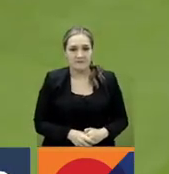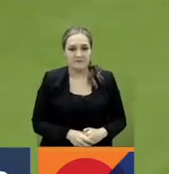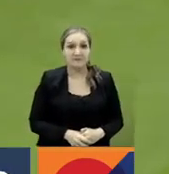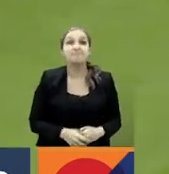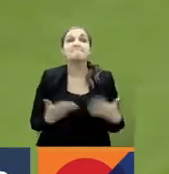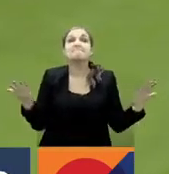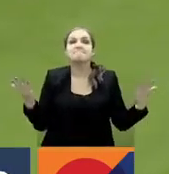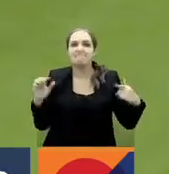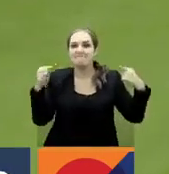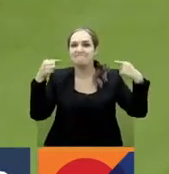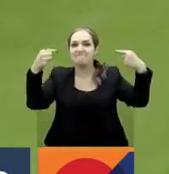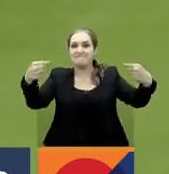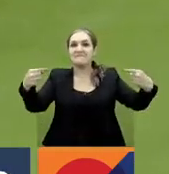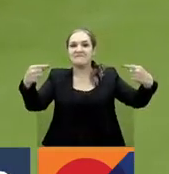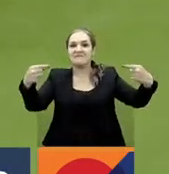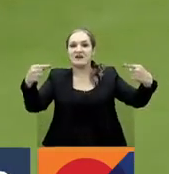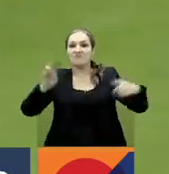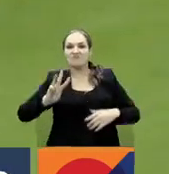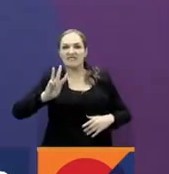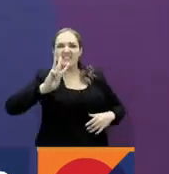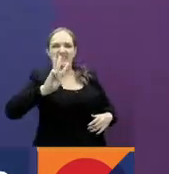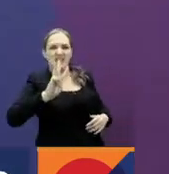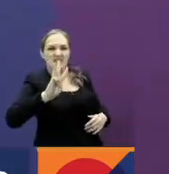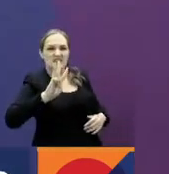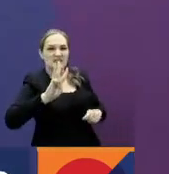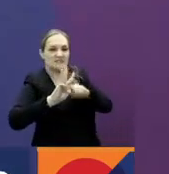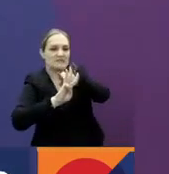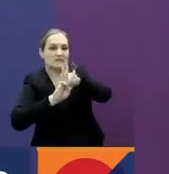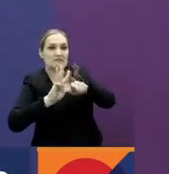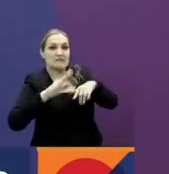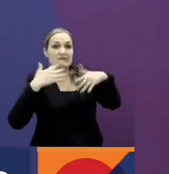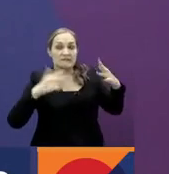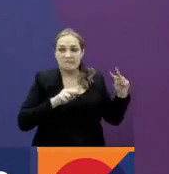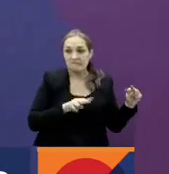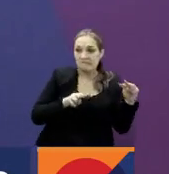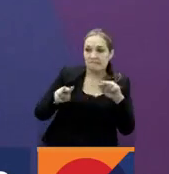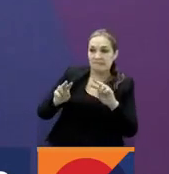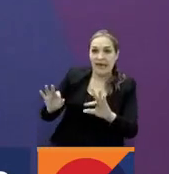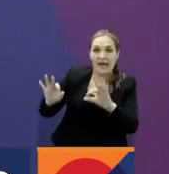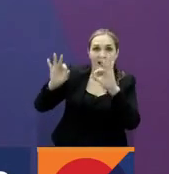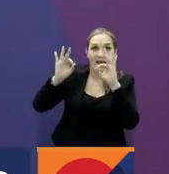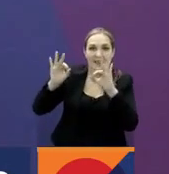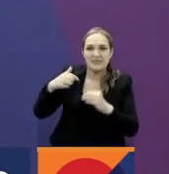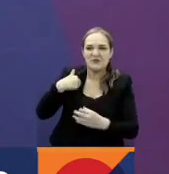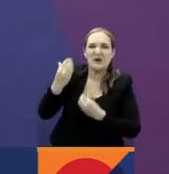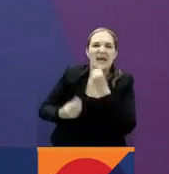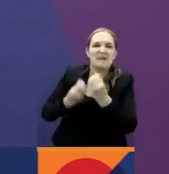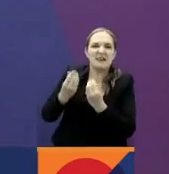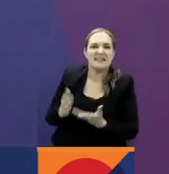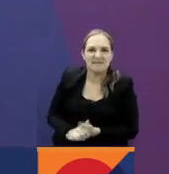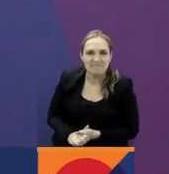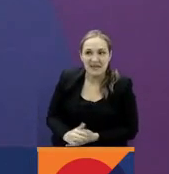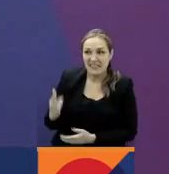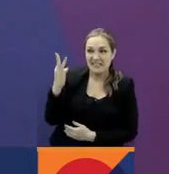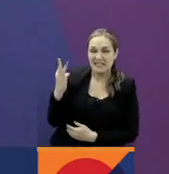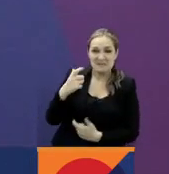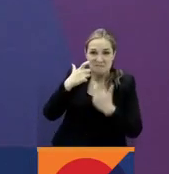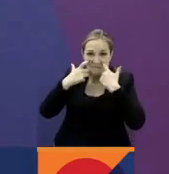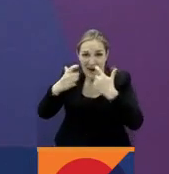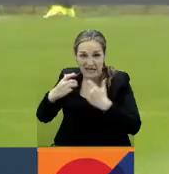Ahora, el tridente hay que frenarlo. Con toda esta calidad, ni yo sé qué voy a hacer para pararlos. Son demasiado